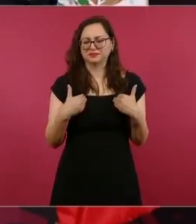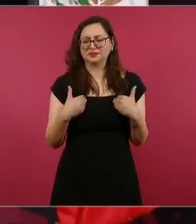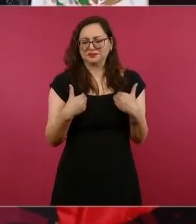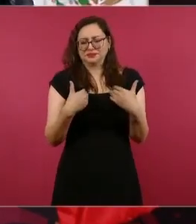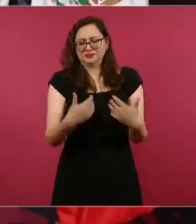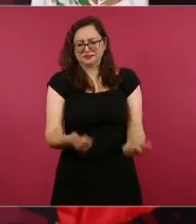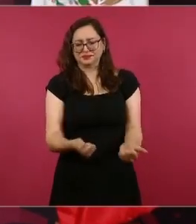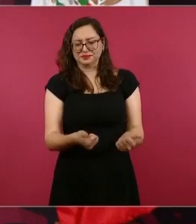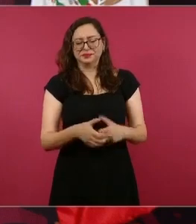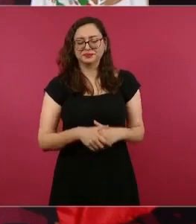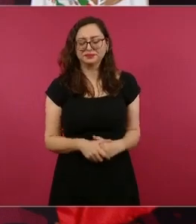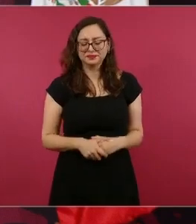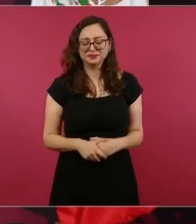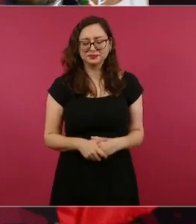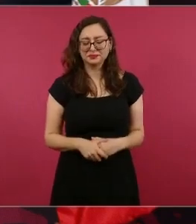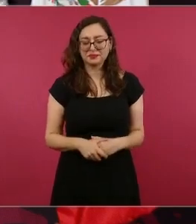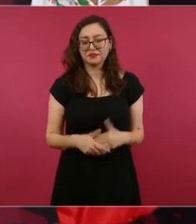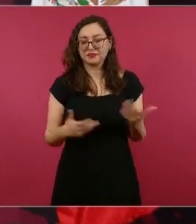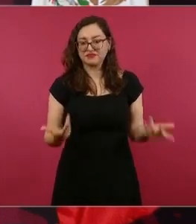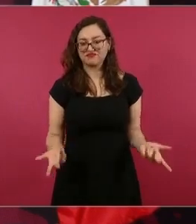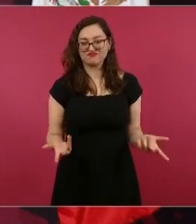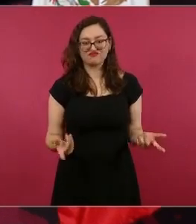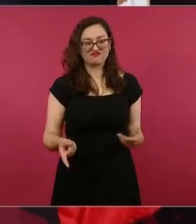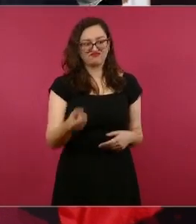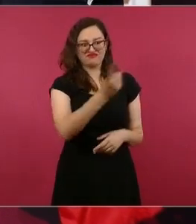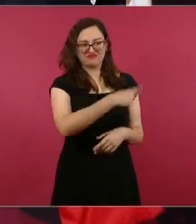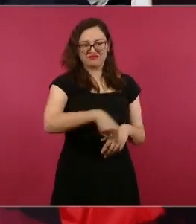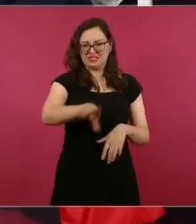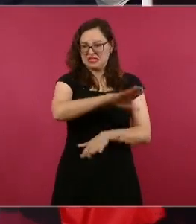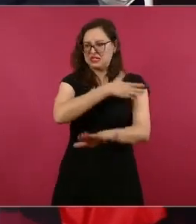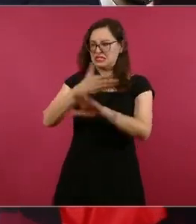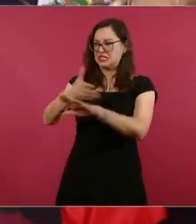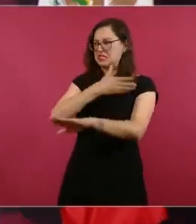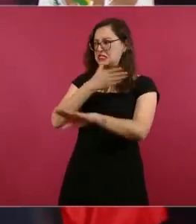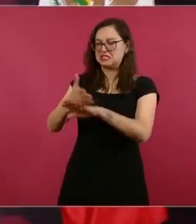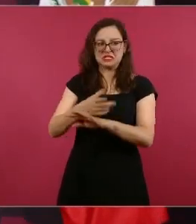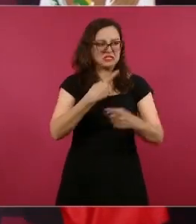protestas y hasta se creó un partido político,